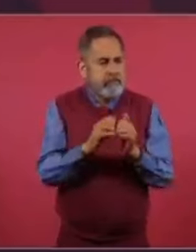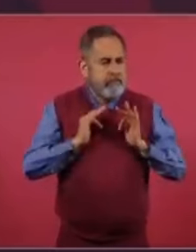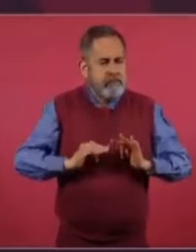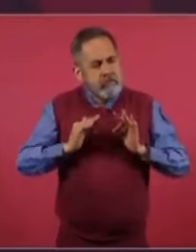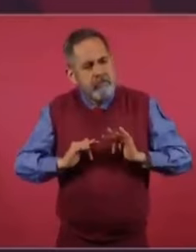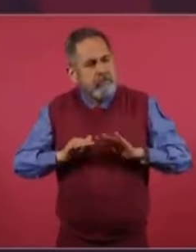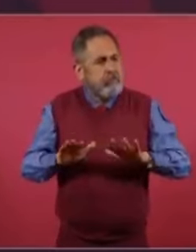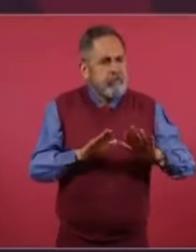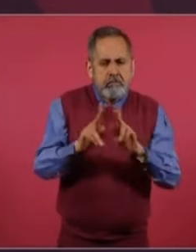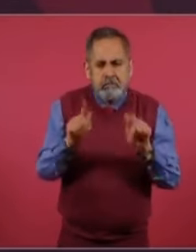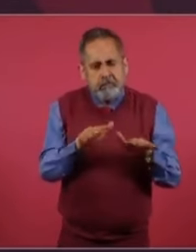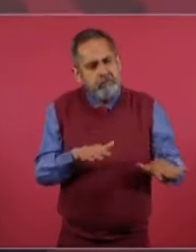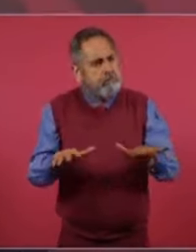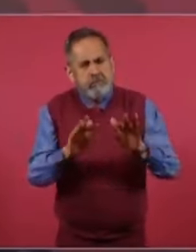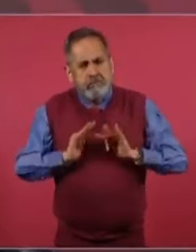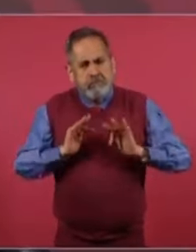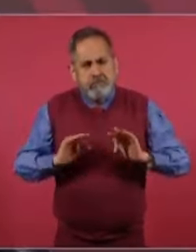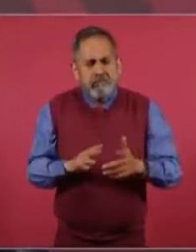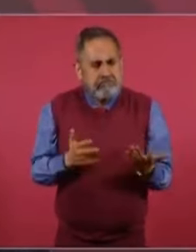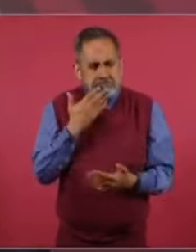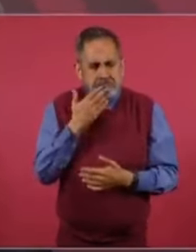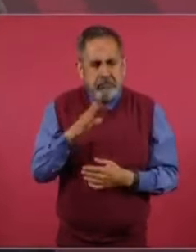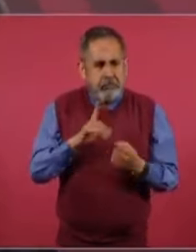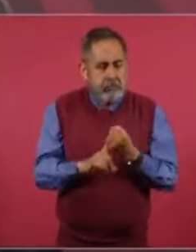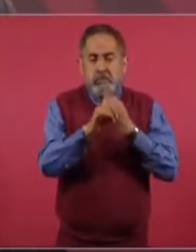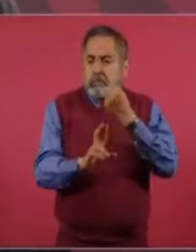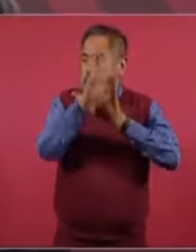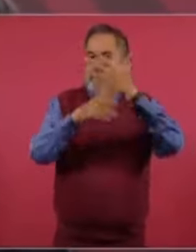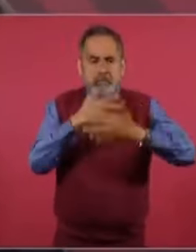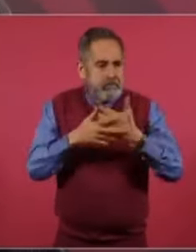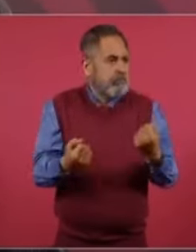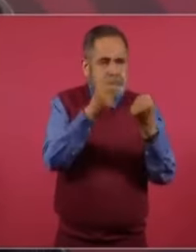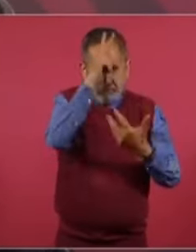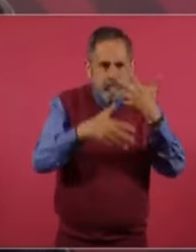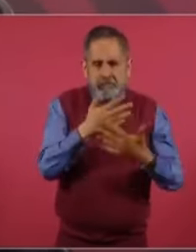tranquilidad, paz. No hay hechos de violencia